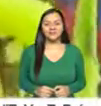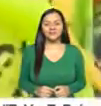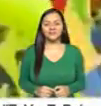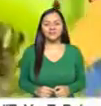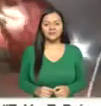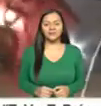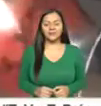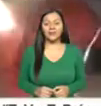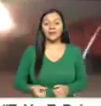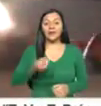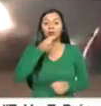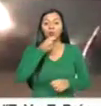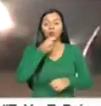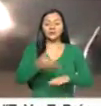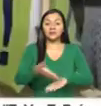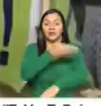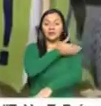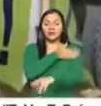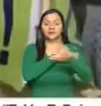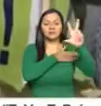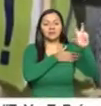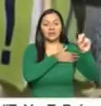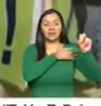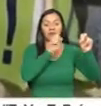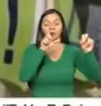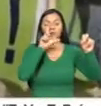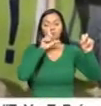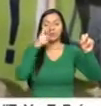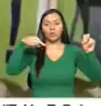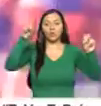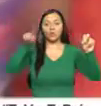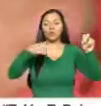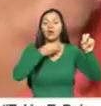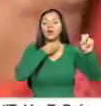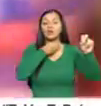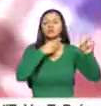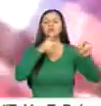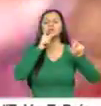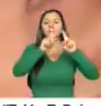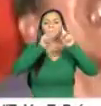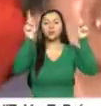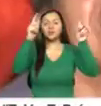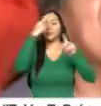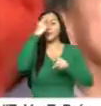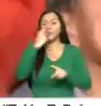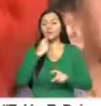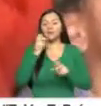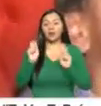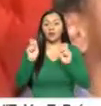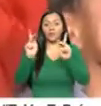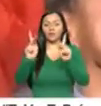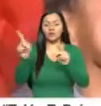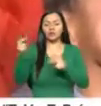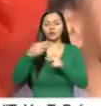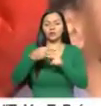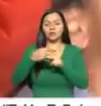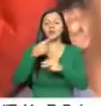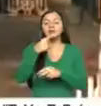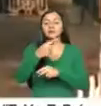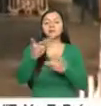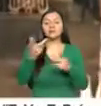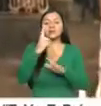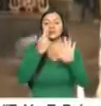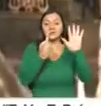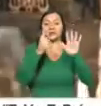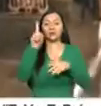Una encuesta realizada entre el 30 de julio y el 1 de agosto por la empresa Perfiles de Opinión reveló que el 61% de los